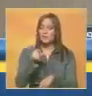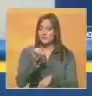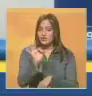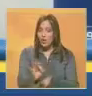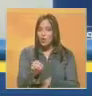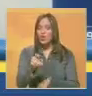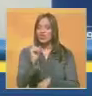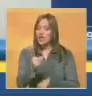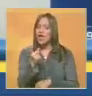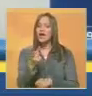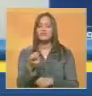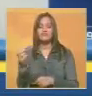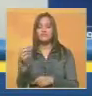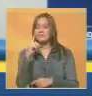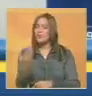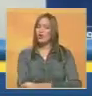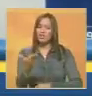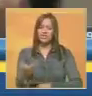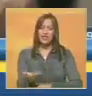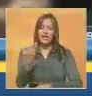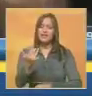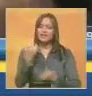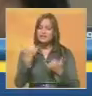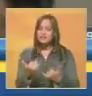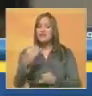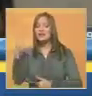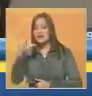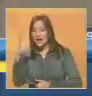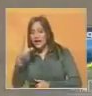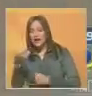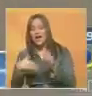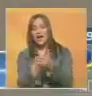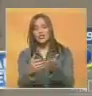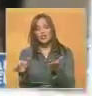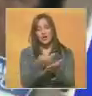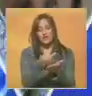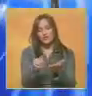la extradición de manera prioritaria vía Caracas, Nueva York.